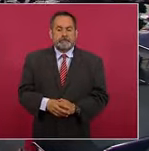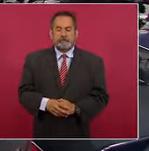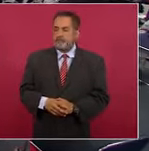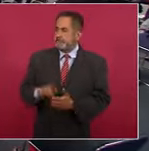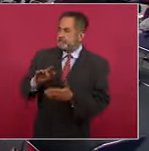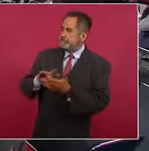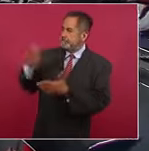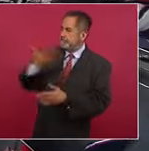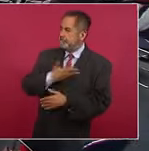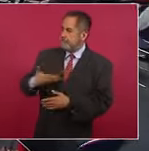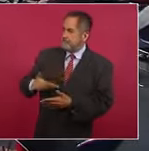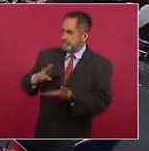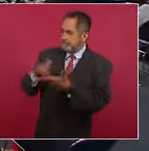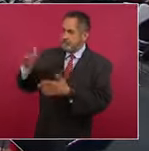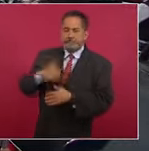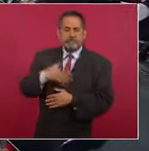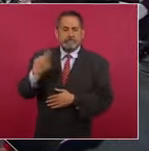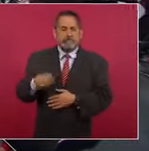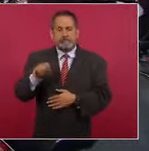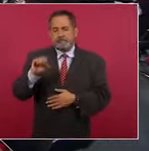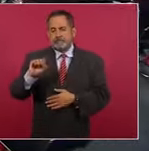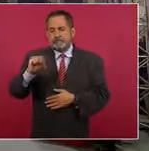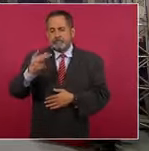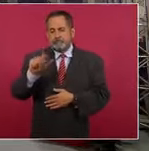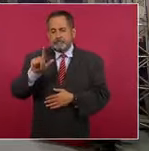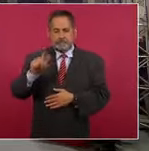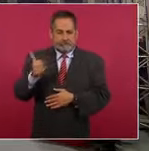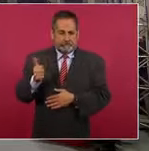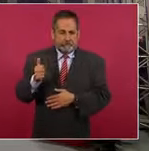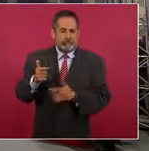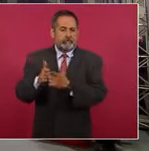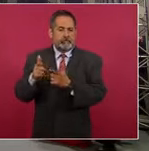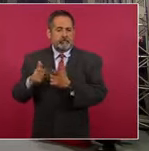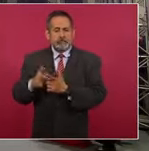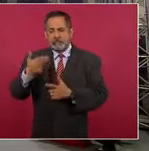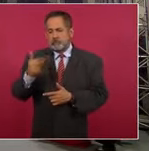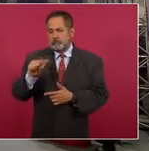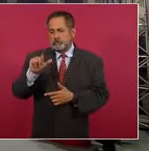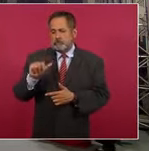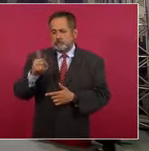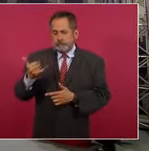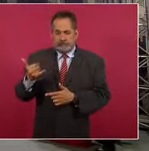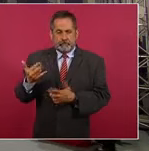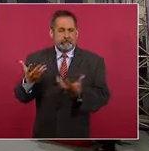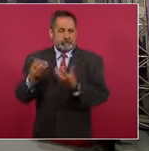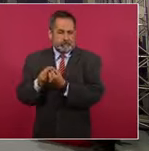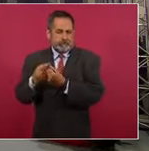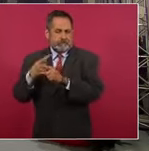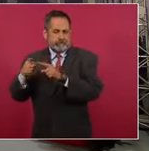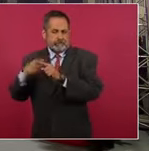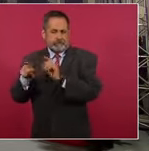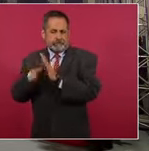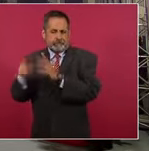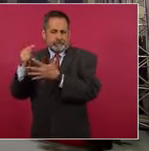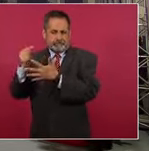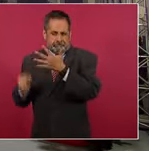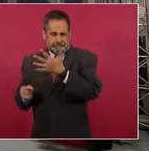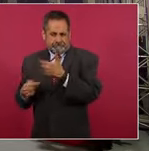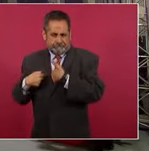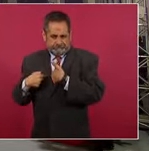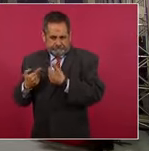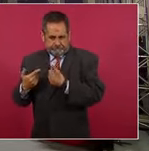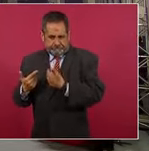Gracias, presidente. Buenos días, Shaila Rosagel, corresponsal de Grupo Gili, El Imparcial de Sonora, La Crónica de Mexicali y Frontera de Tijuana.